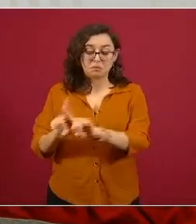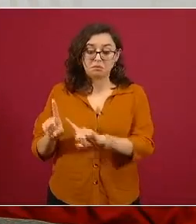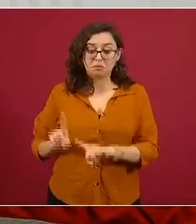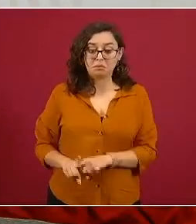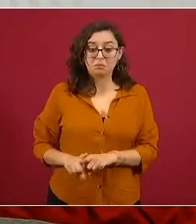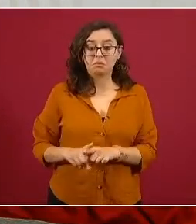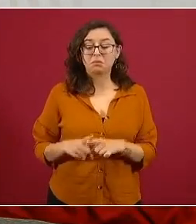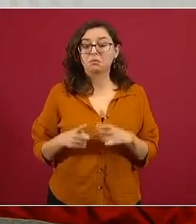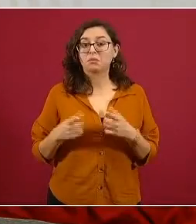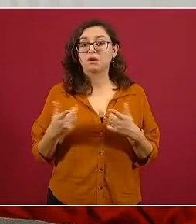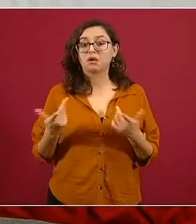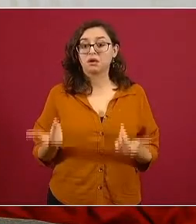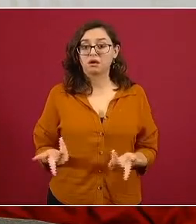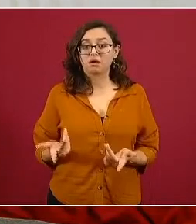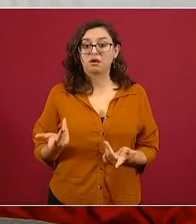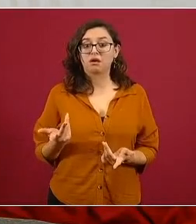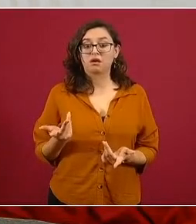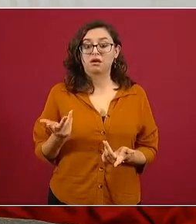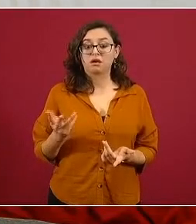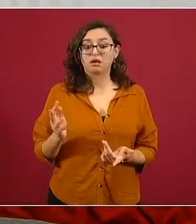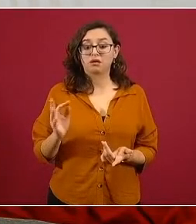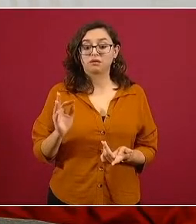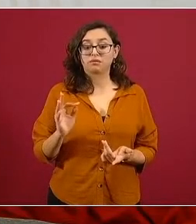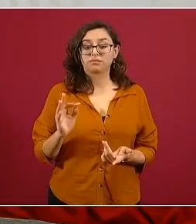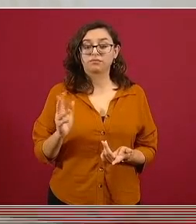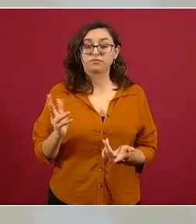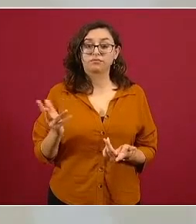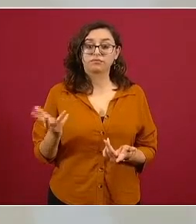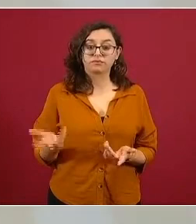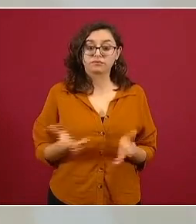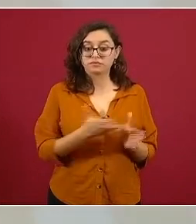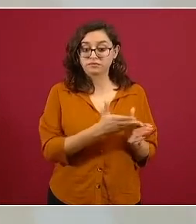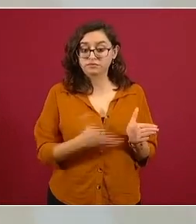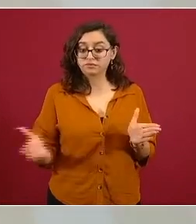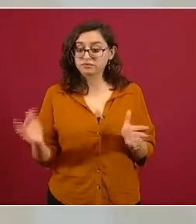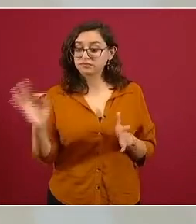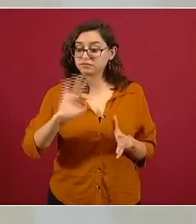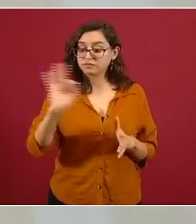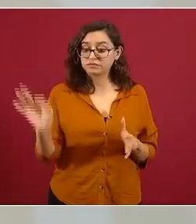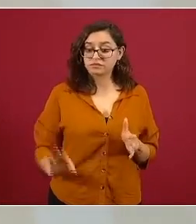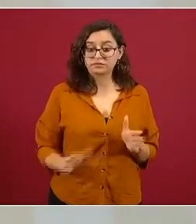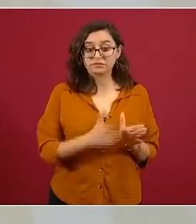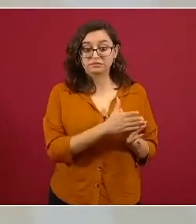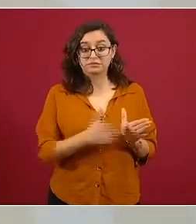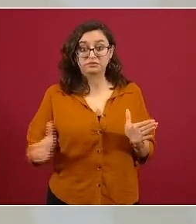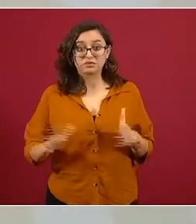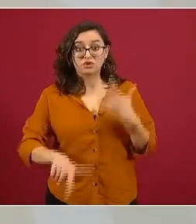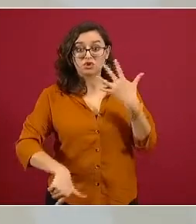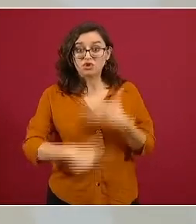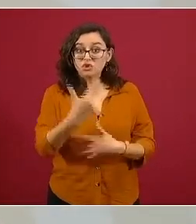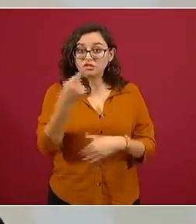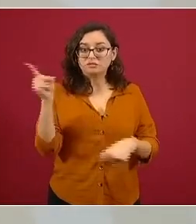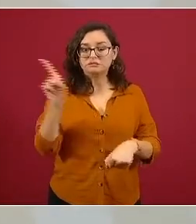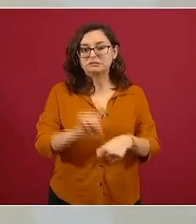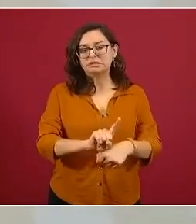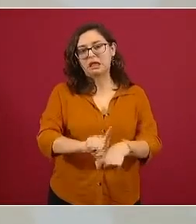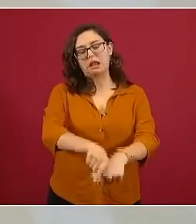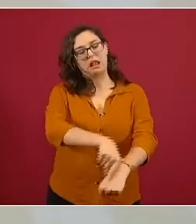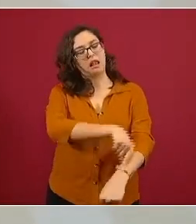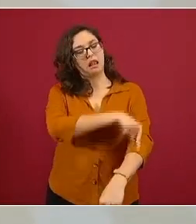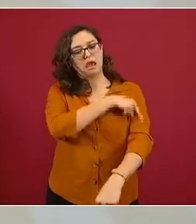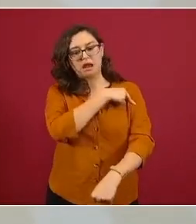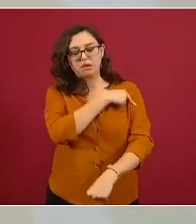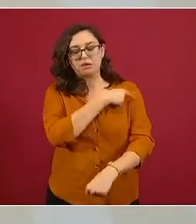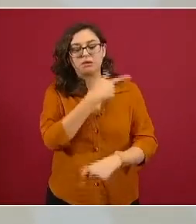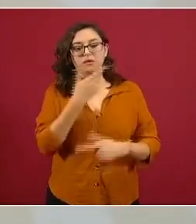es muy difícil mantener un periodo de ofertas tan largo. ¿Sí? En la elaboración del